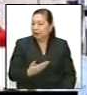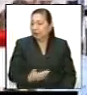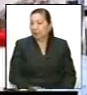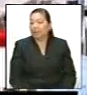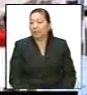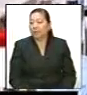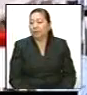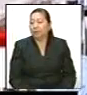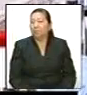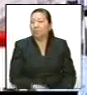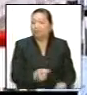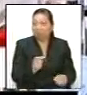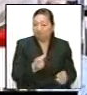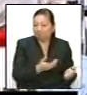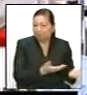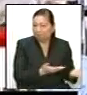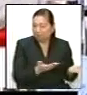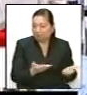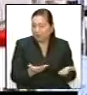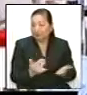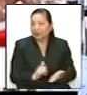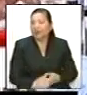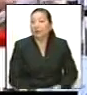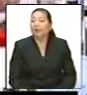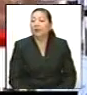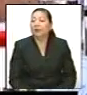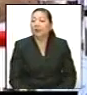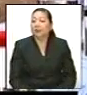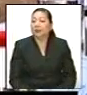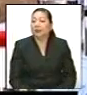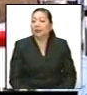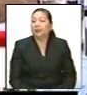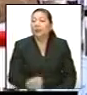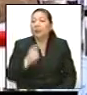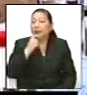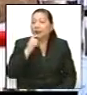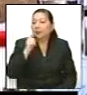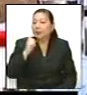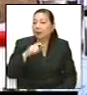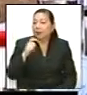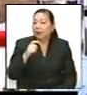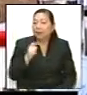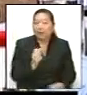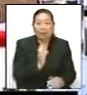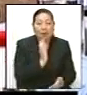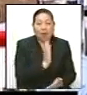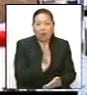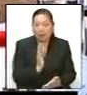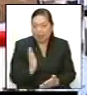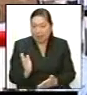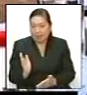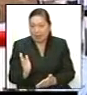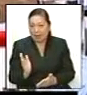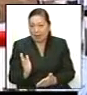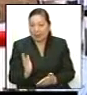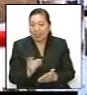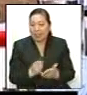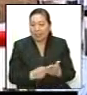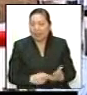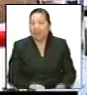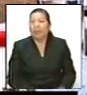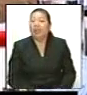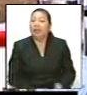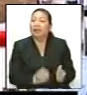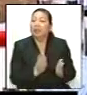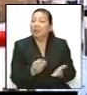a nuestros invitados, es la necesidad de ordenar. Es simplemente ordenar, no es